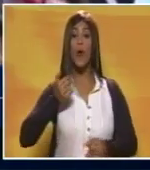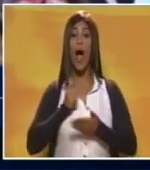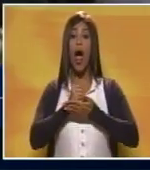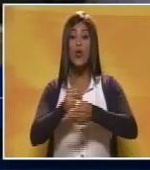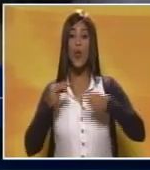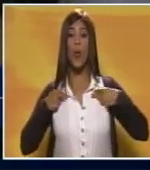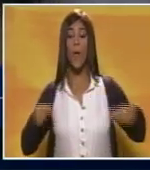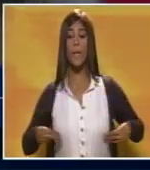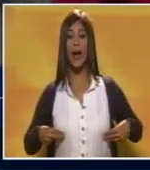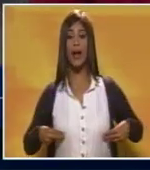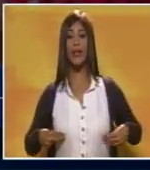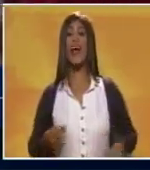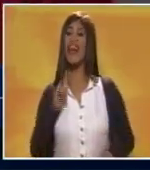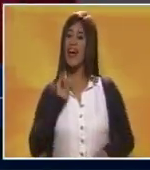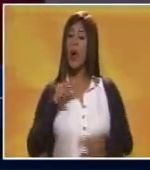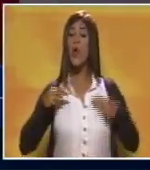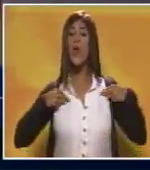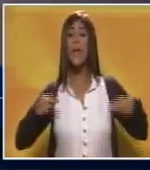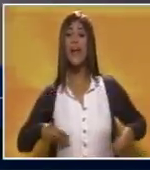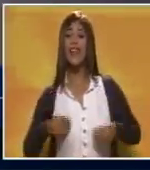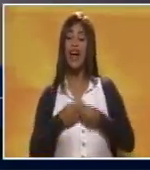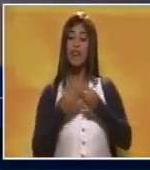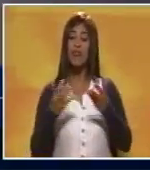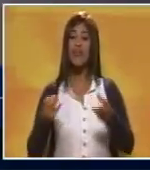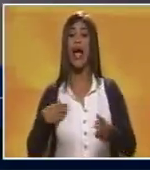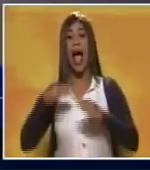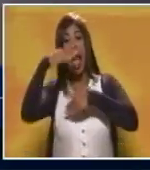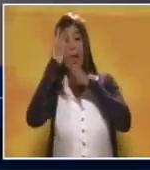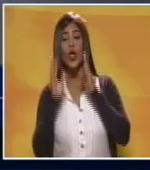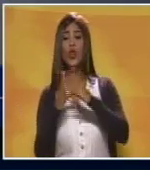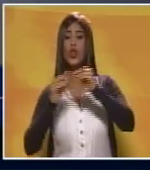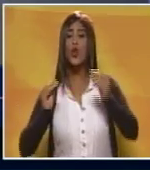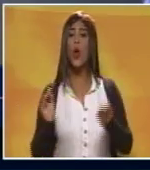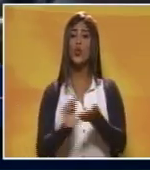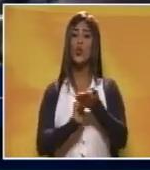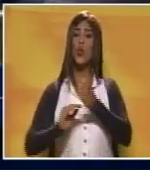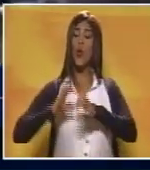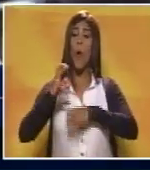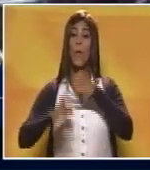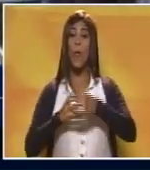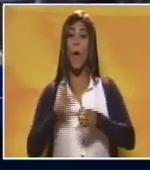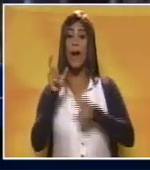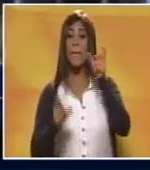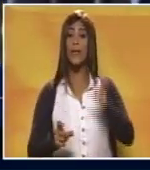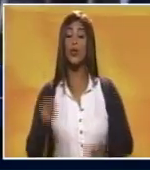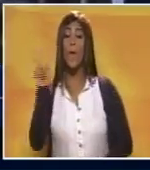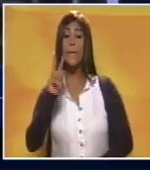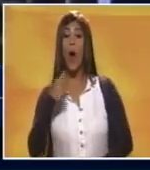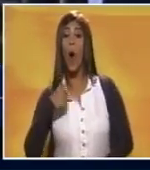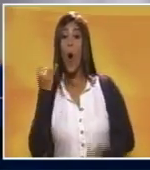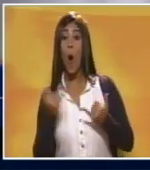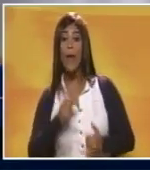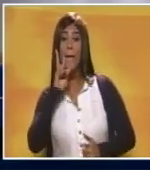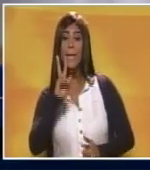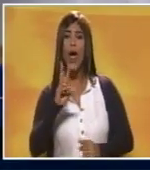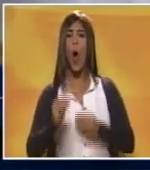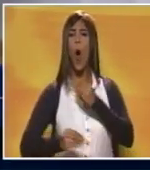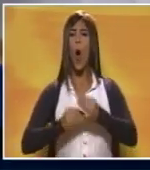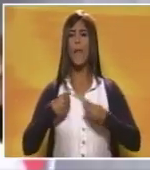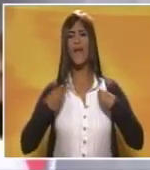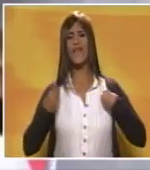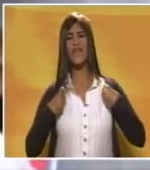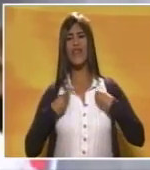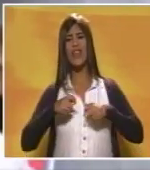ayuda humanitaria es la humanidad, es atender la solución de problemas de venezolanos que hoy ven cómo su vida